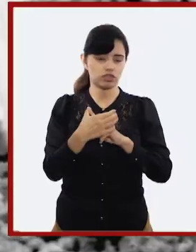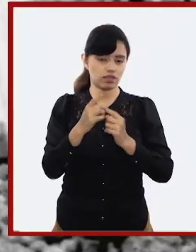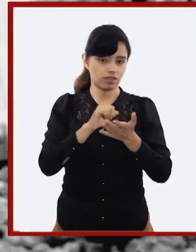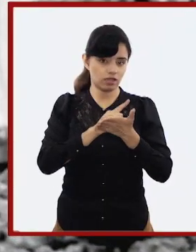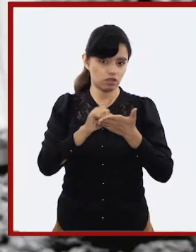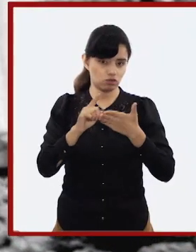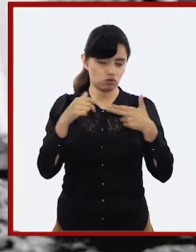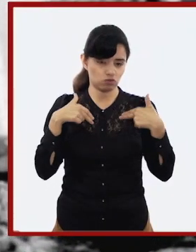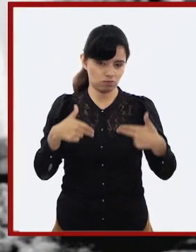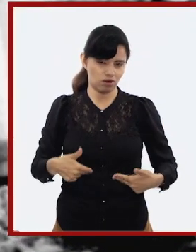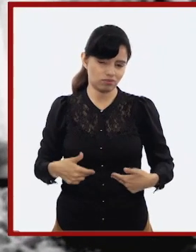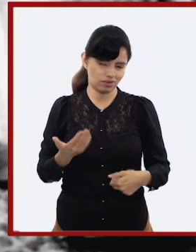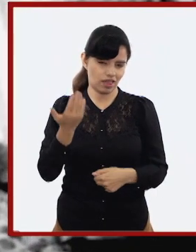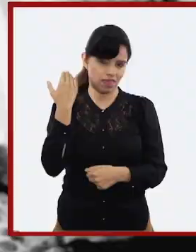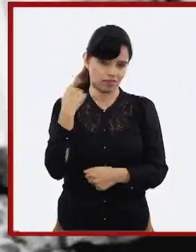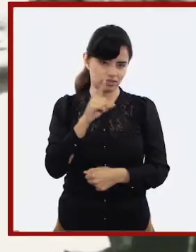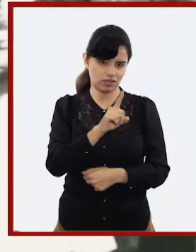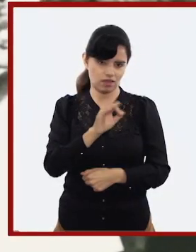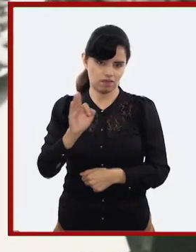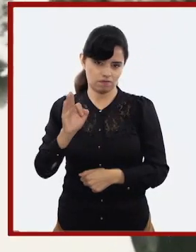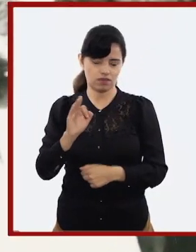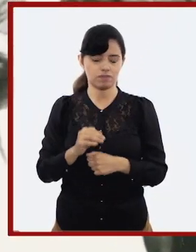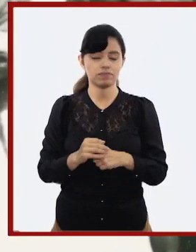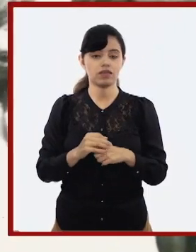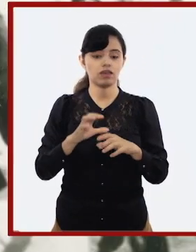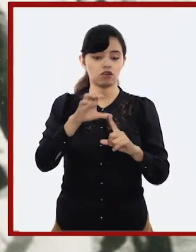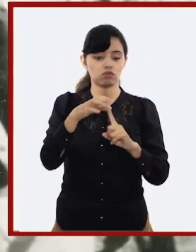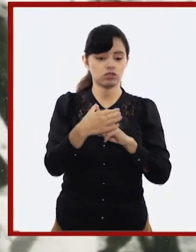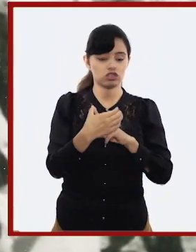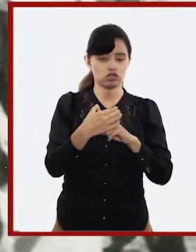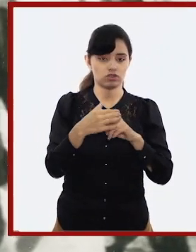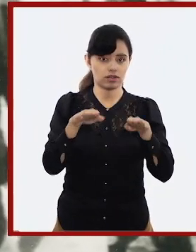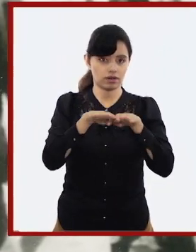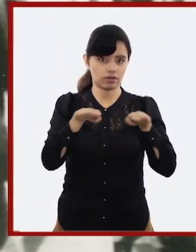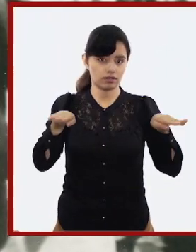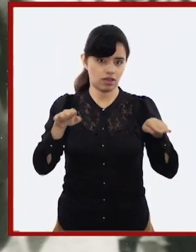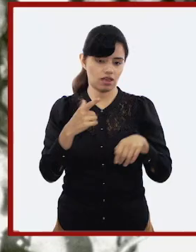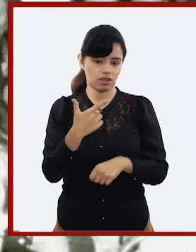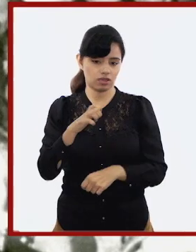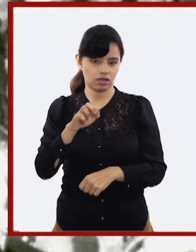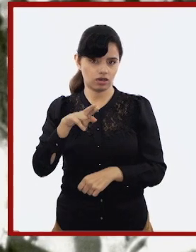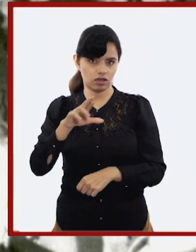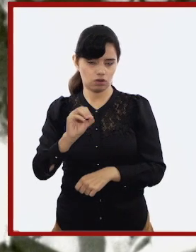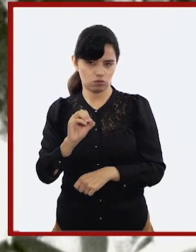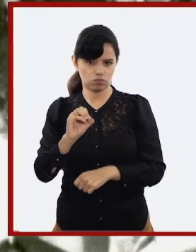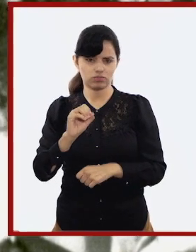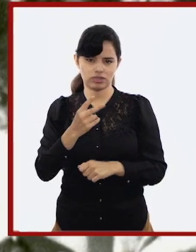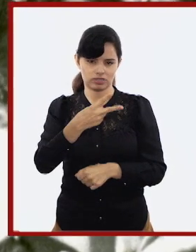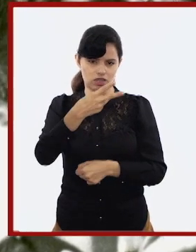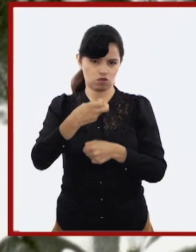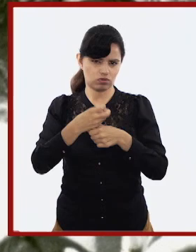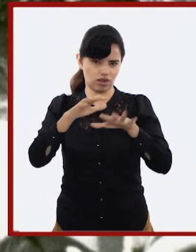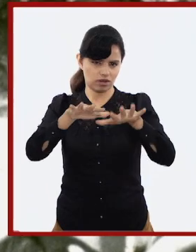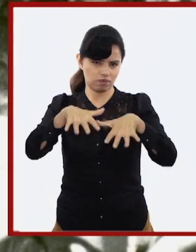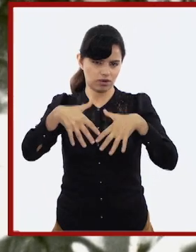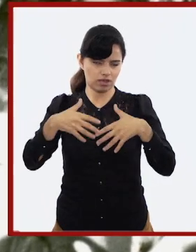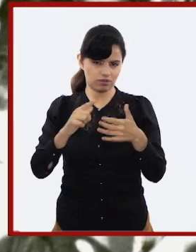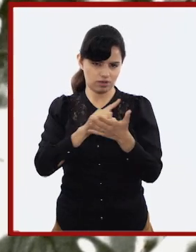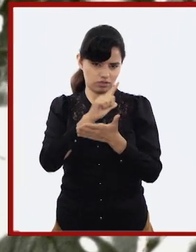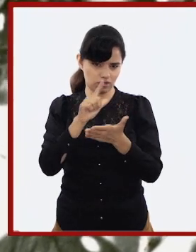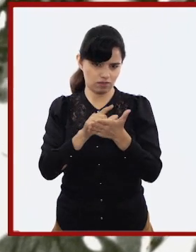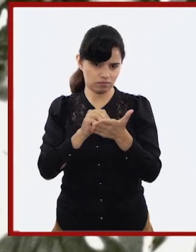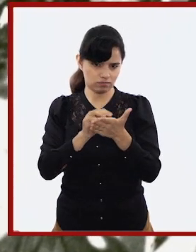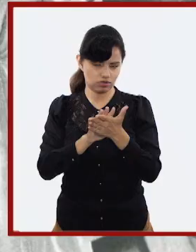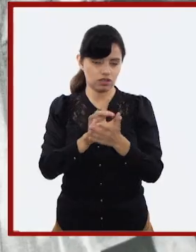Humanos del entonces Distrito Federal, la Comisión de Equidad de Género de la Segunda Legislatura de la Asamblea Legislativa del